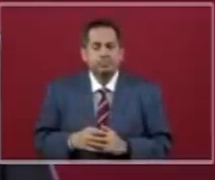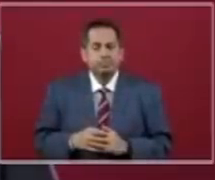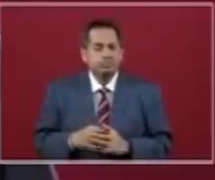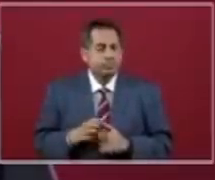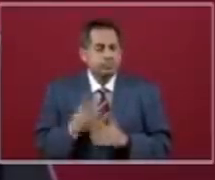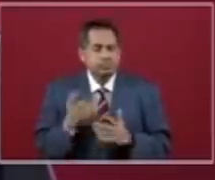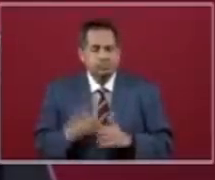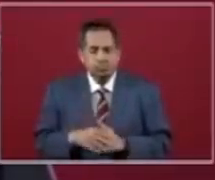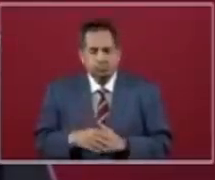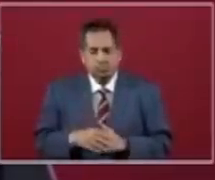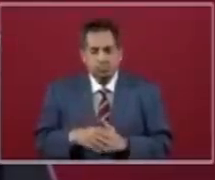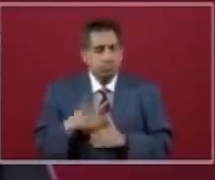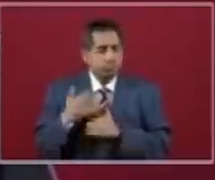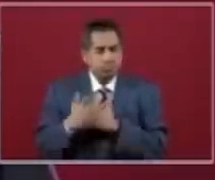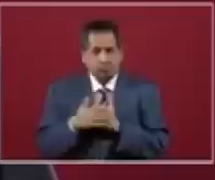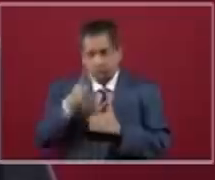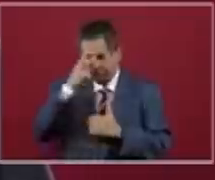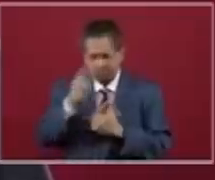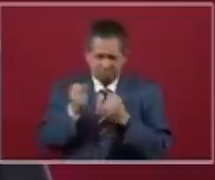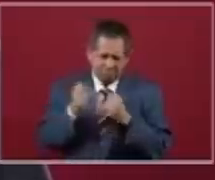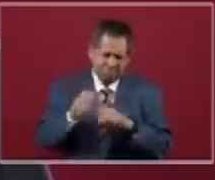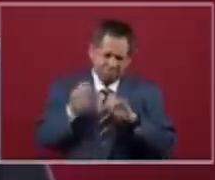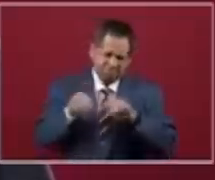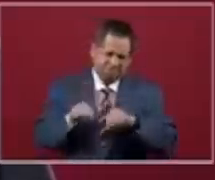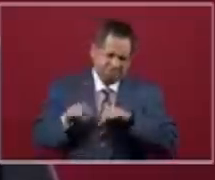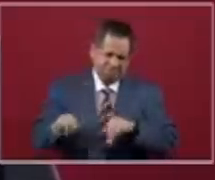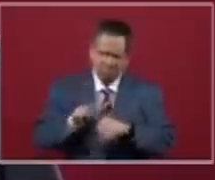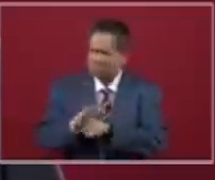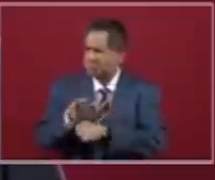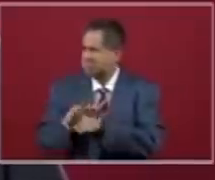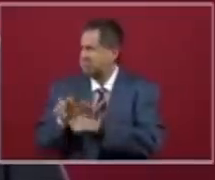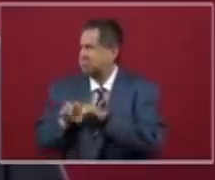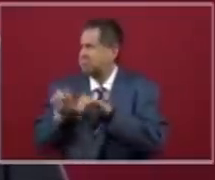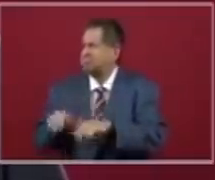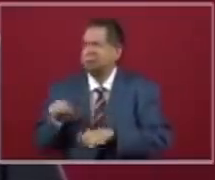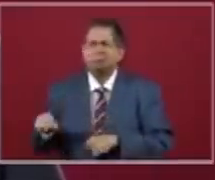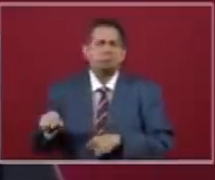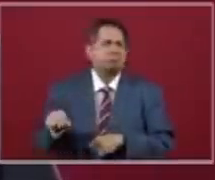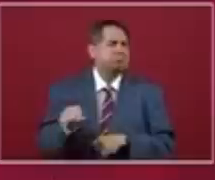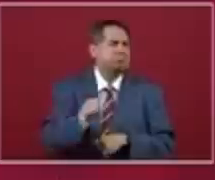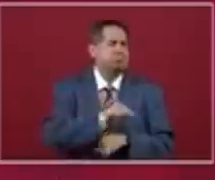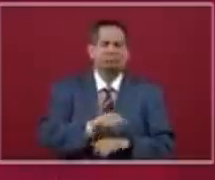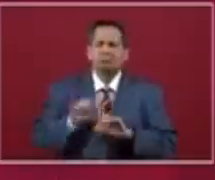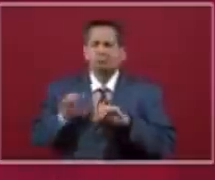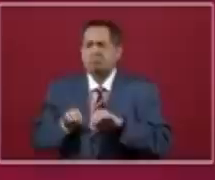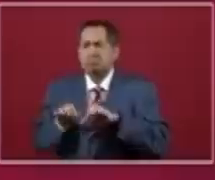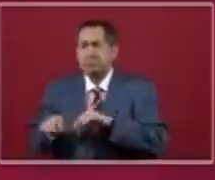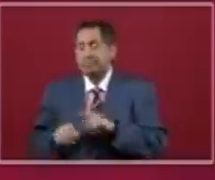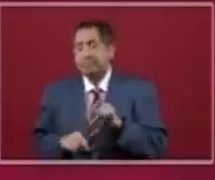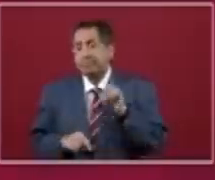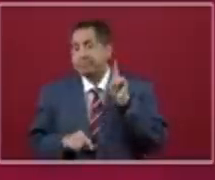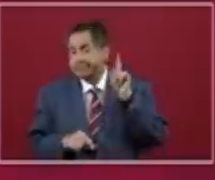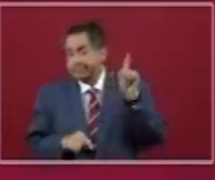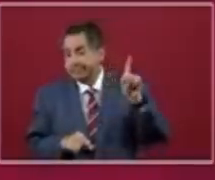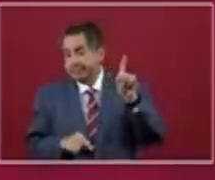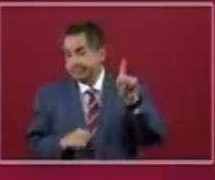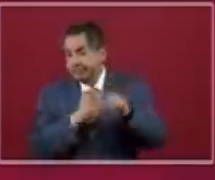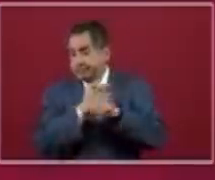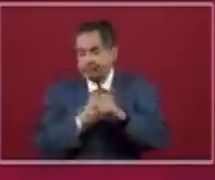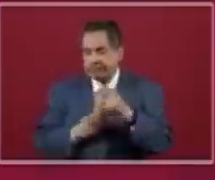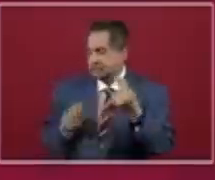van a haber muchos empleos en México, muchos trabajos en México, y van a tener ellos